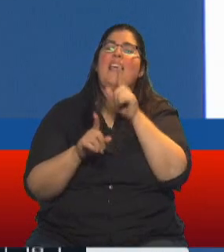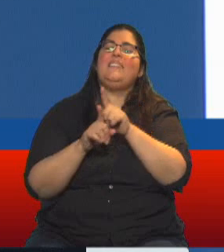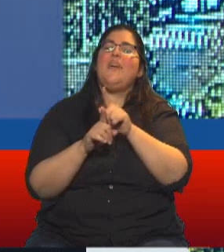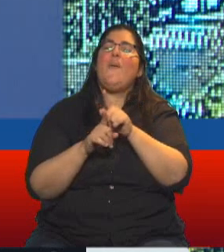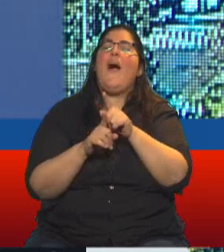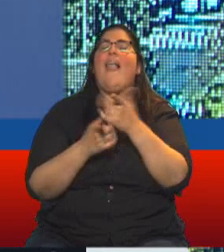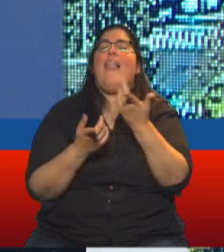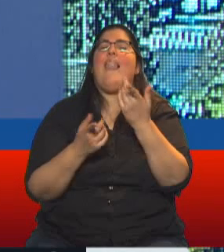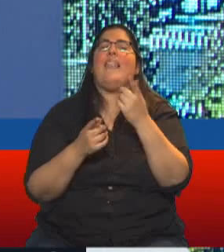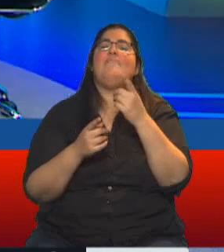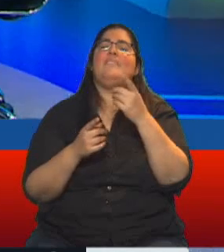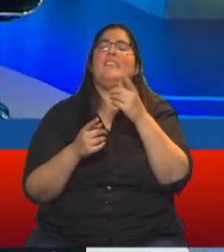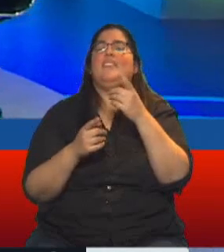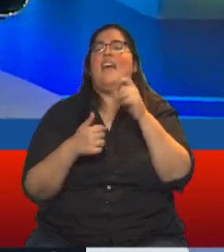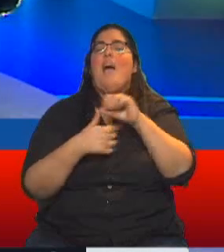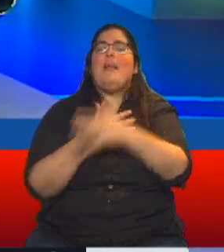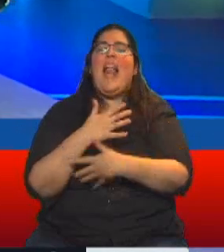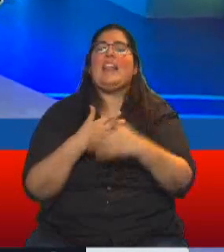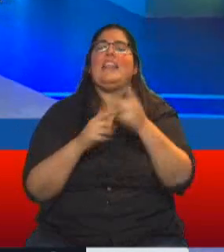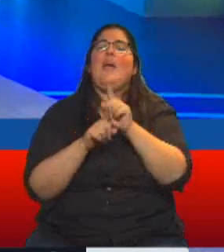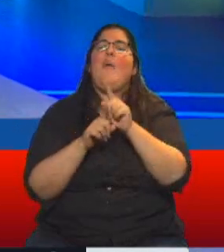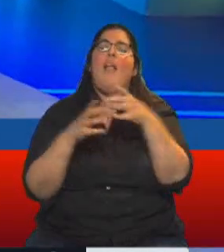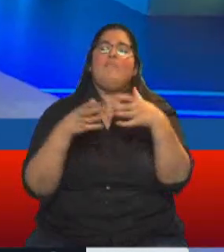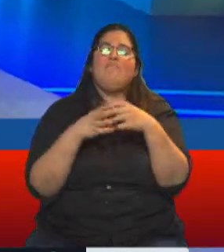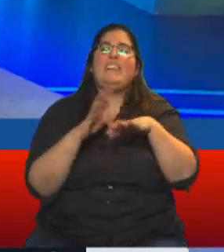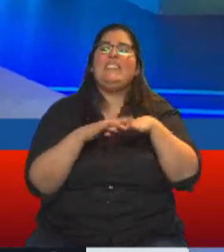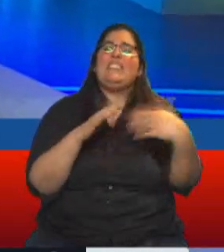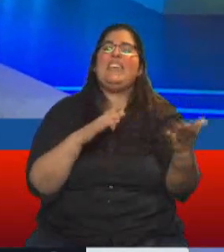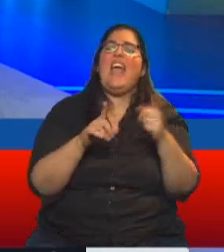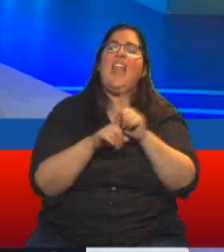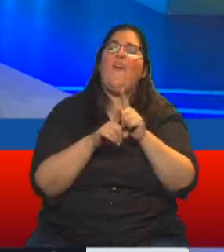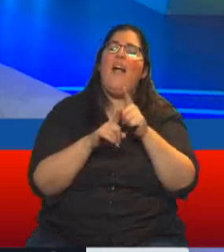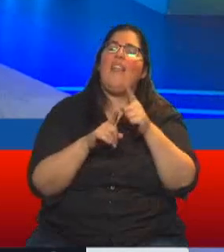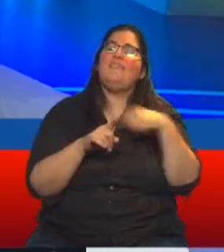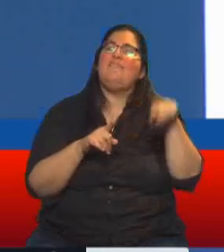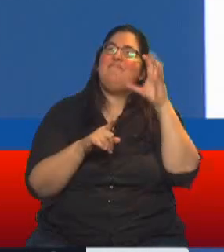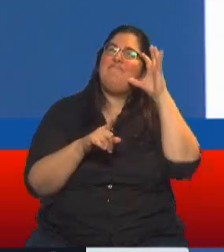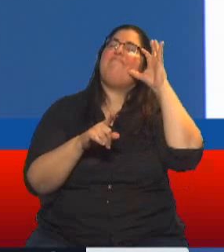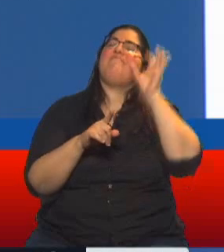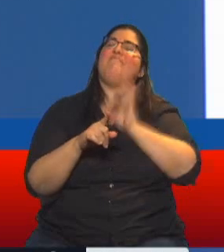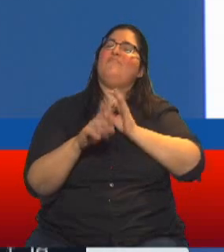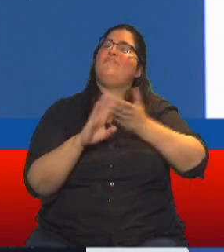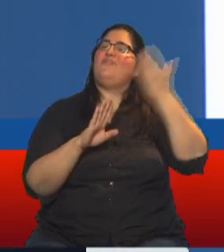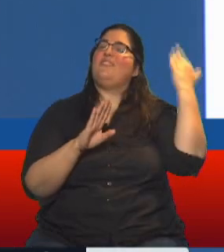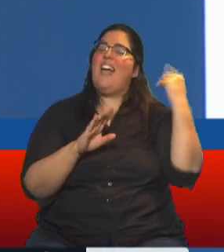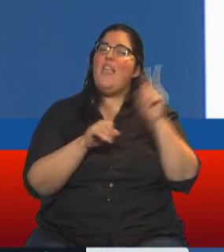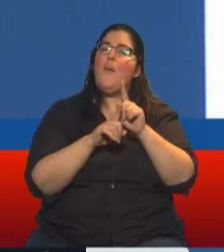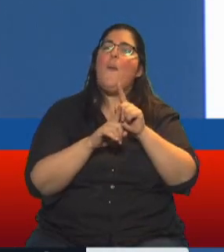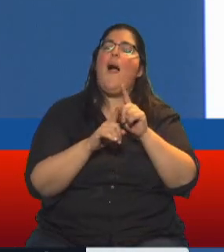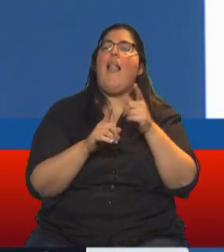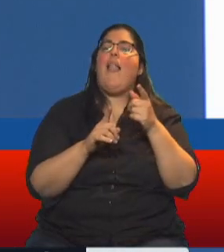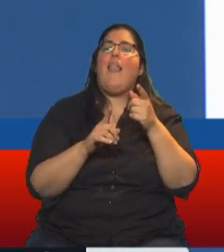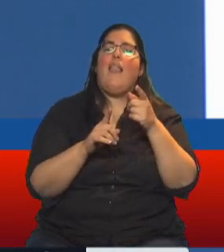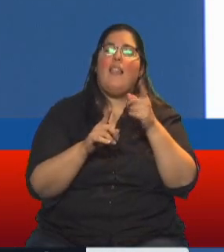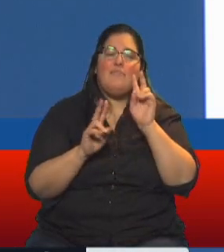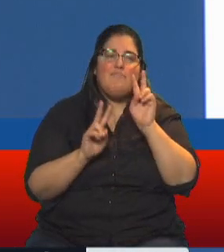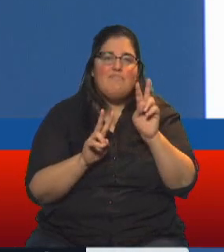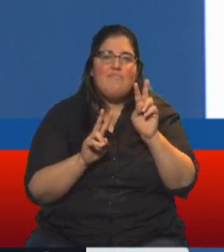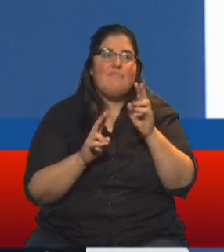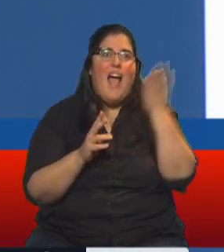¿no? Uno recuerda toda esa épica, insisto, de los de abajo que parece un poco olvidada y la viene a retomar